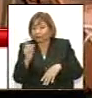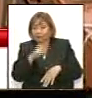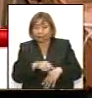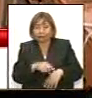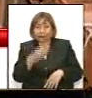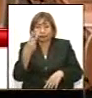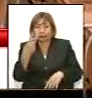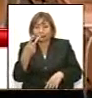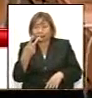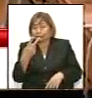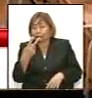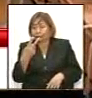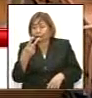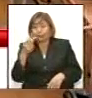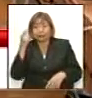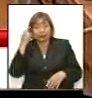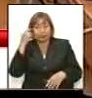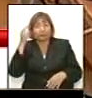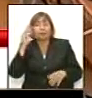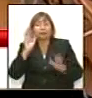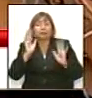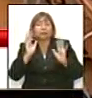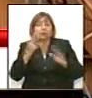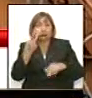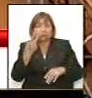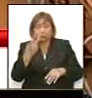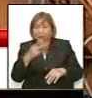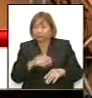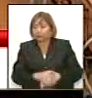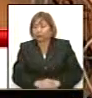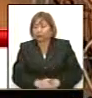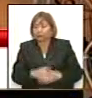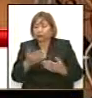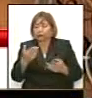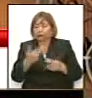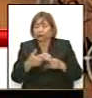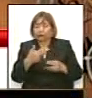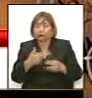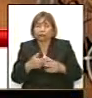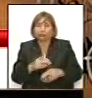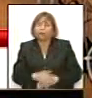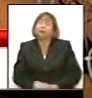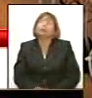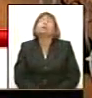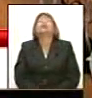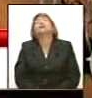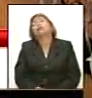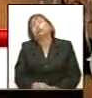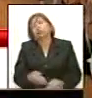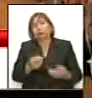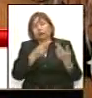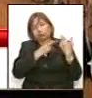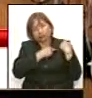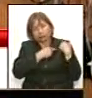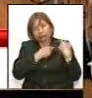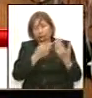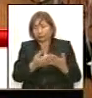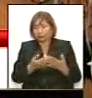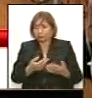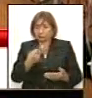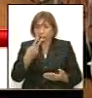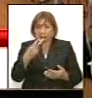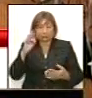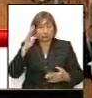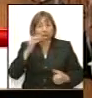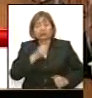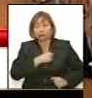otro, sino dice se descuidaron. Y no da el nombre o no asume la responsabilidad y la identificación de uno.